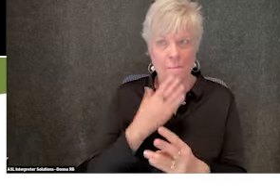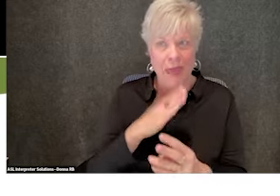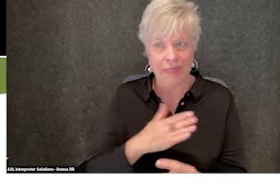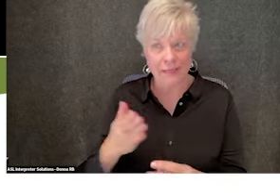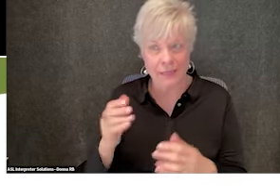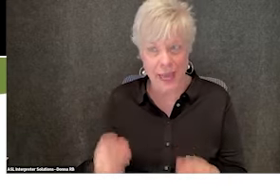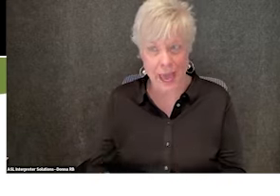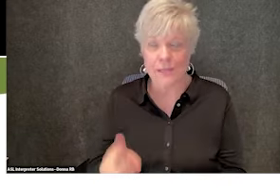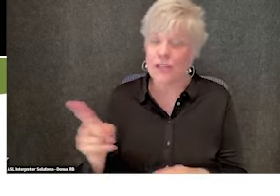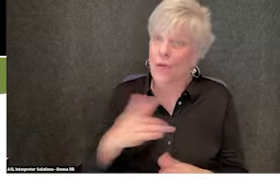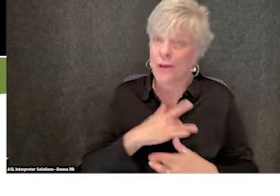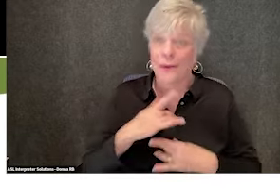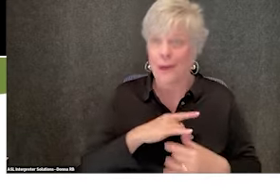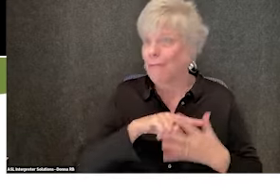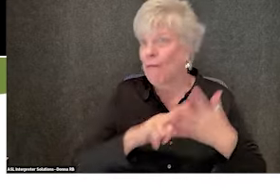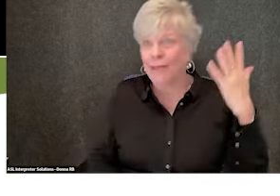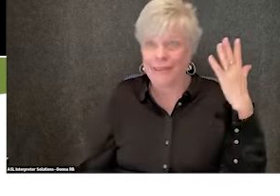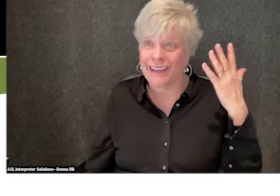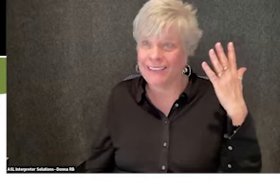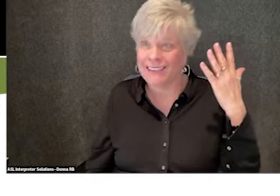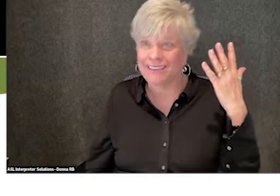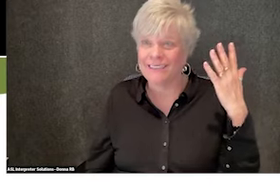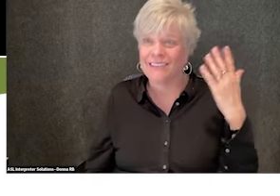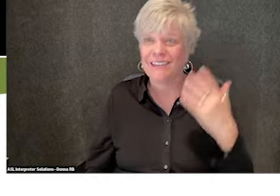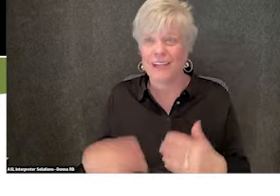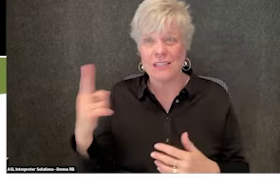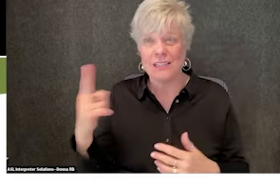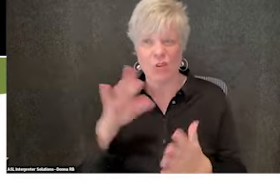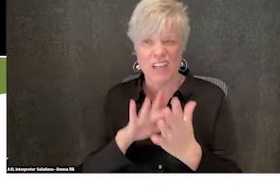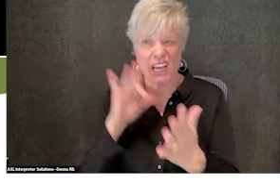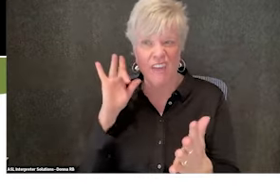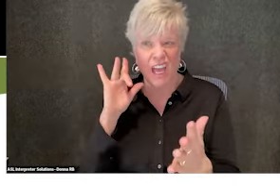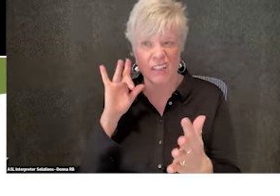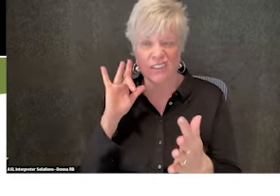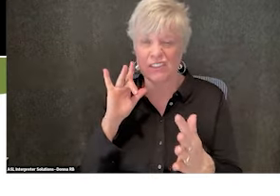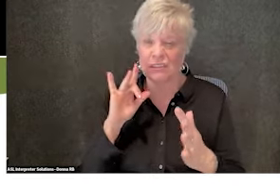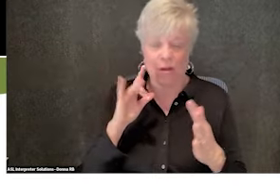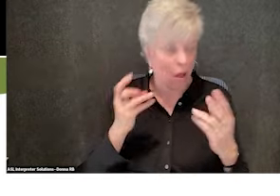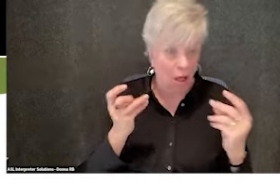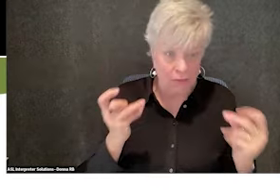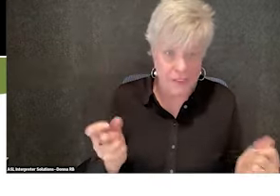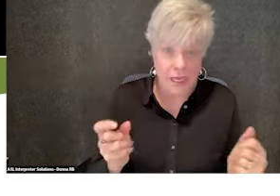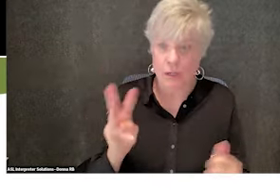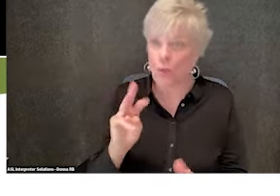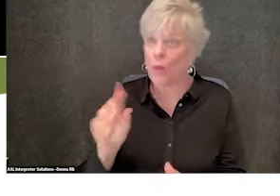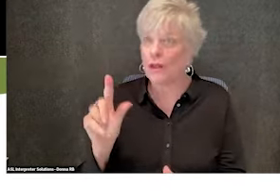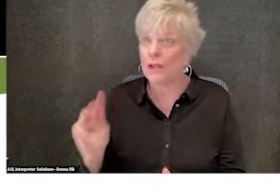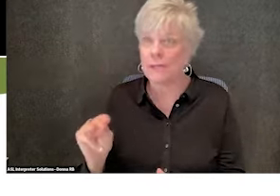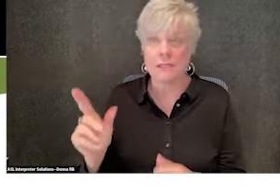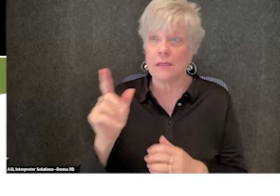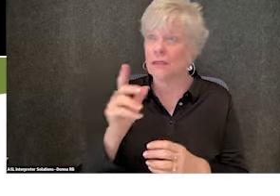legal que va a tener dificultad para navegar, o quizá va a escoger algo que su papá y